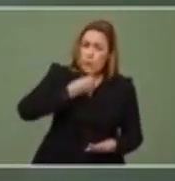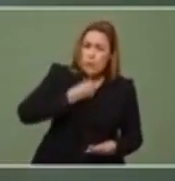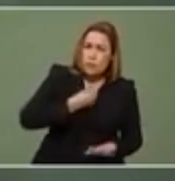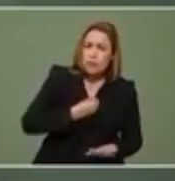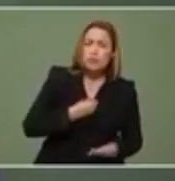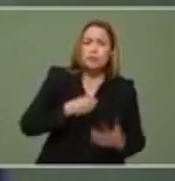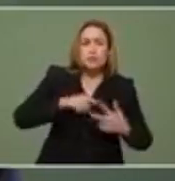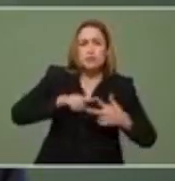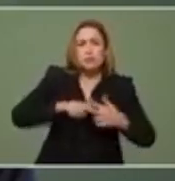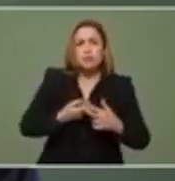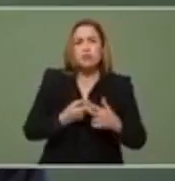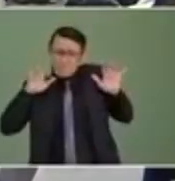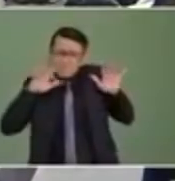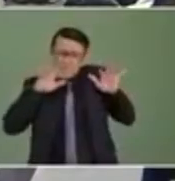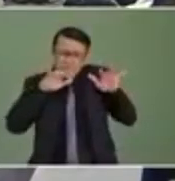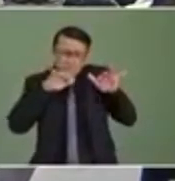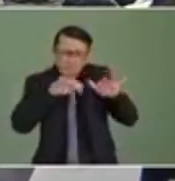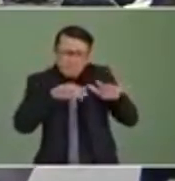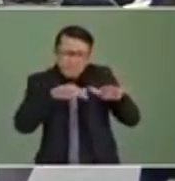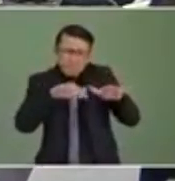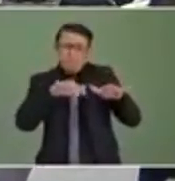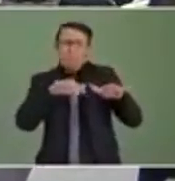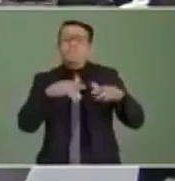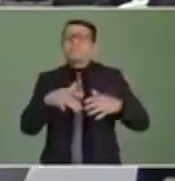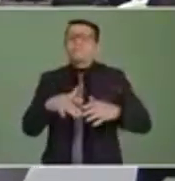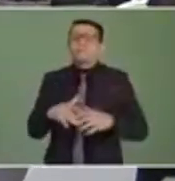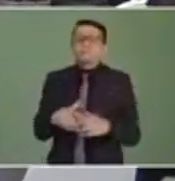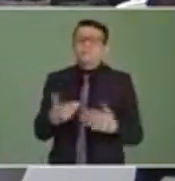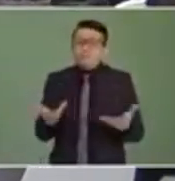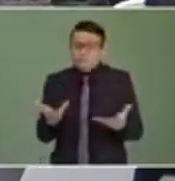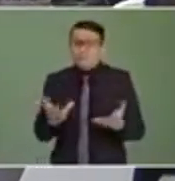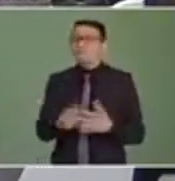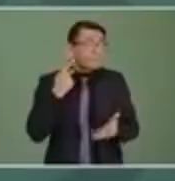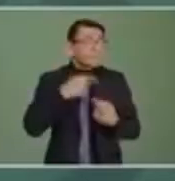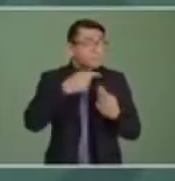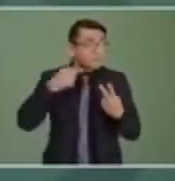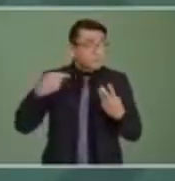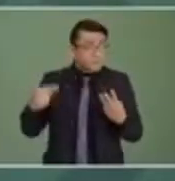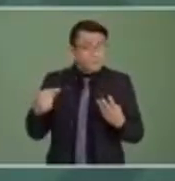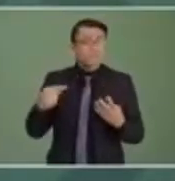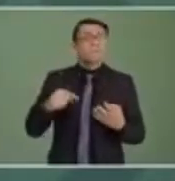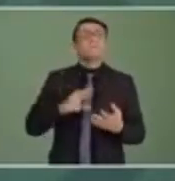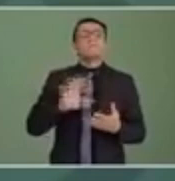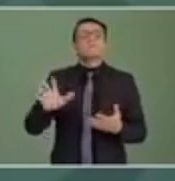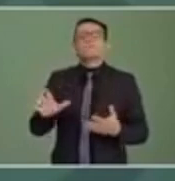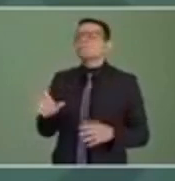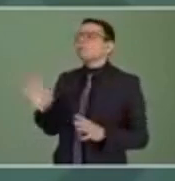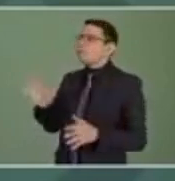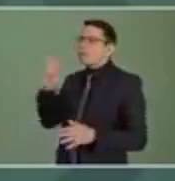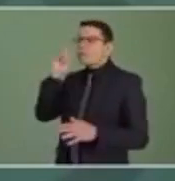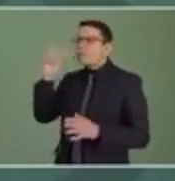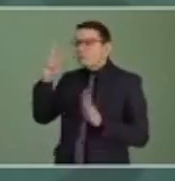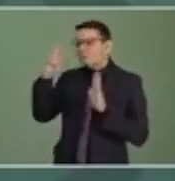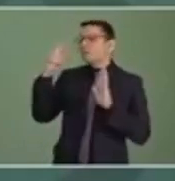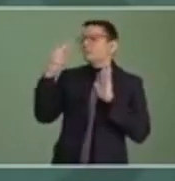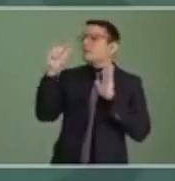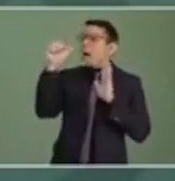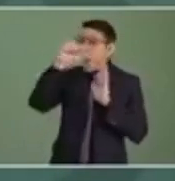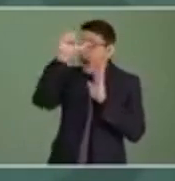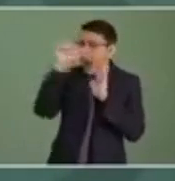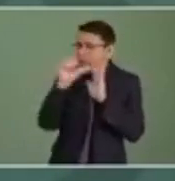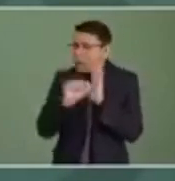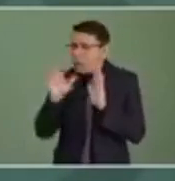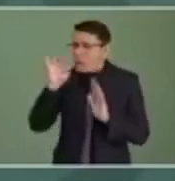los ciudadanos quienes decidan. Vamos a esperar a que reformen el artículo 35 de la Constitución. Lo estamos pidiendo